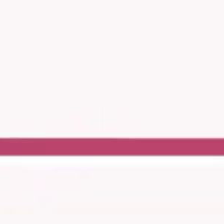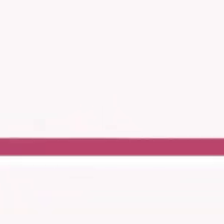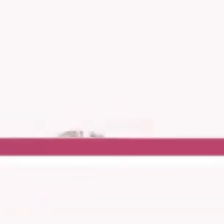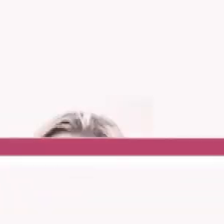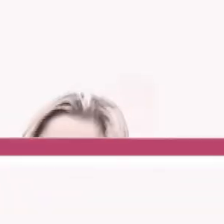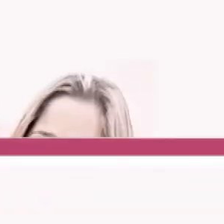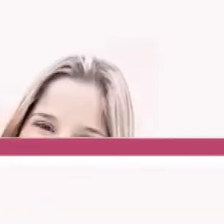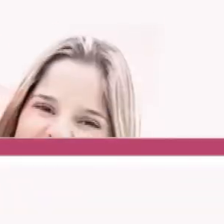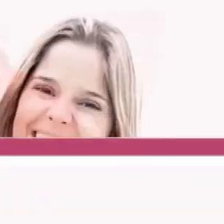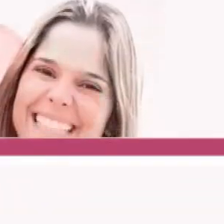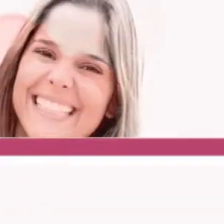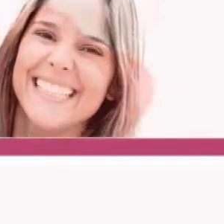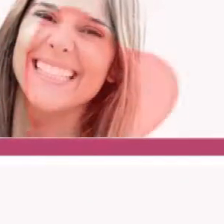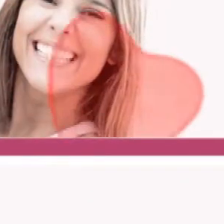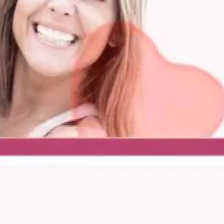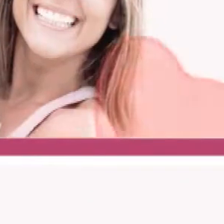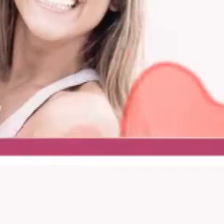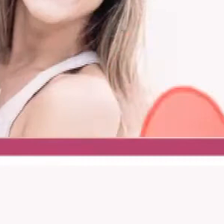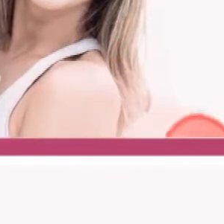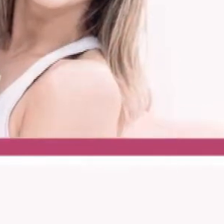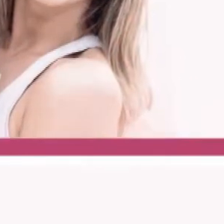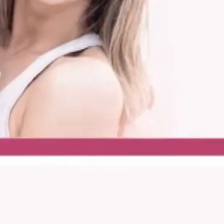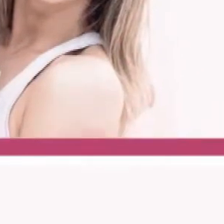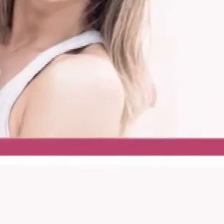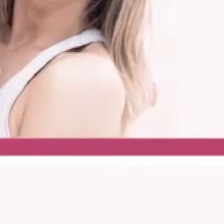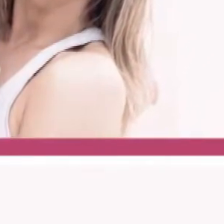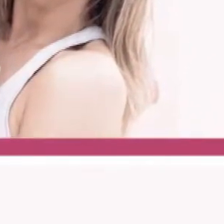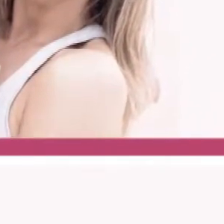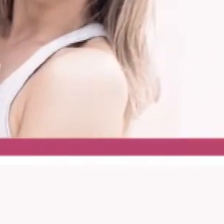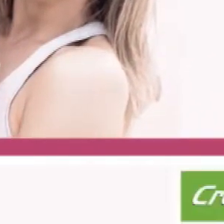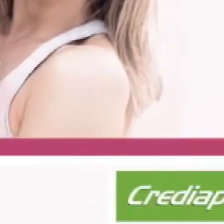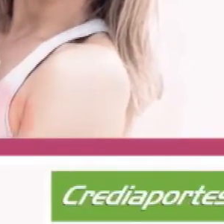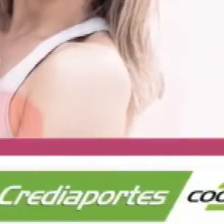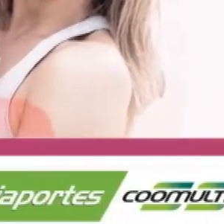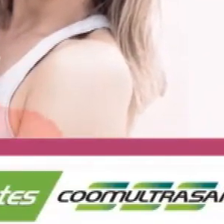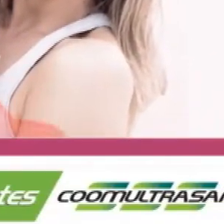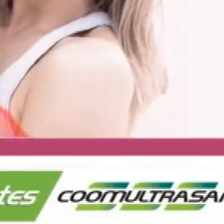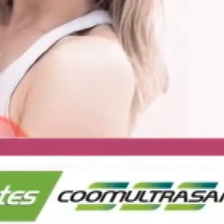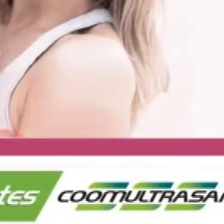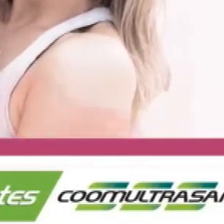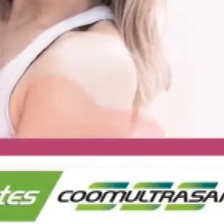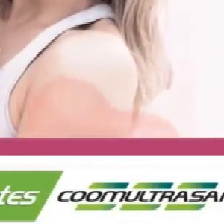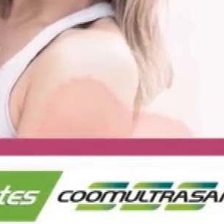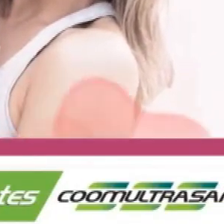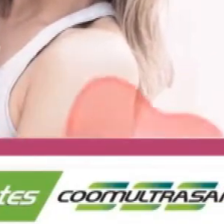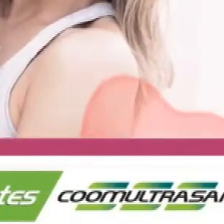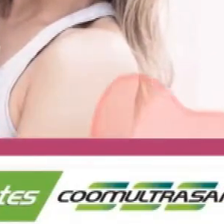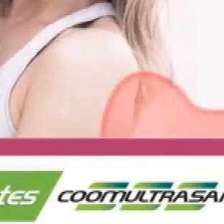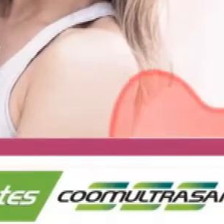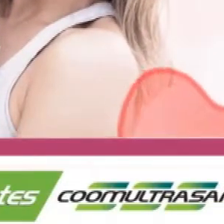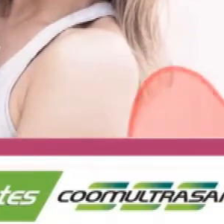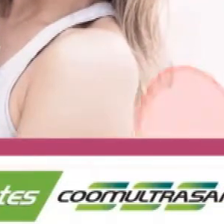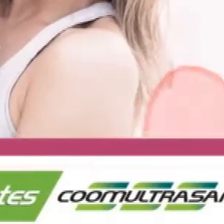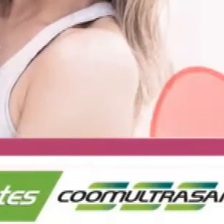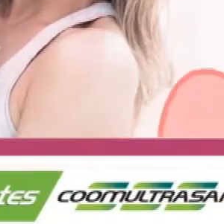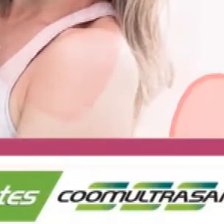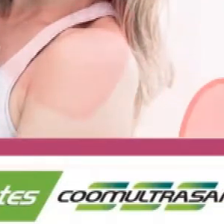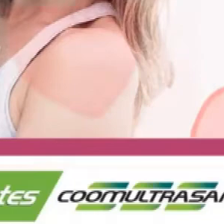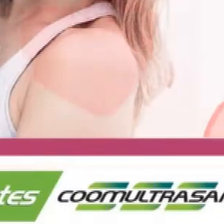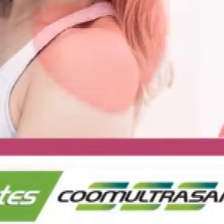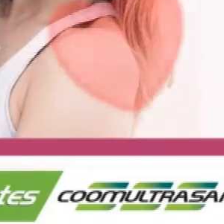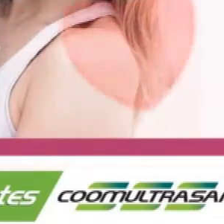y la felicidad más grande del mundo se resume en una sonrisa de mamá feliz de mama un mensaje de credit aportes comultrasan